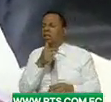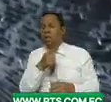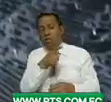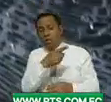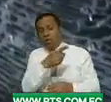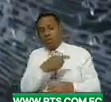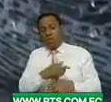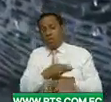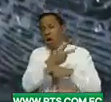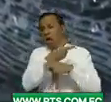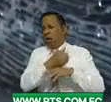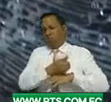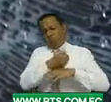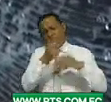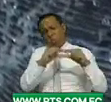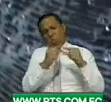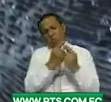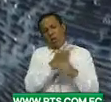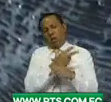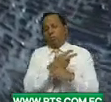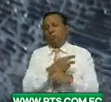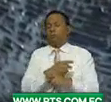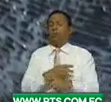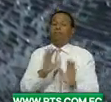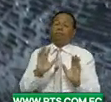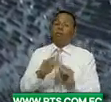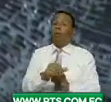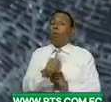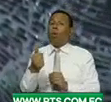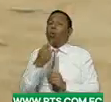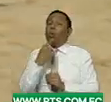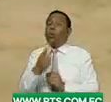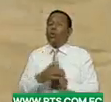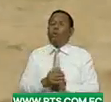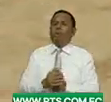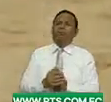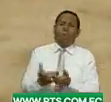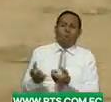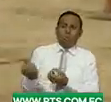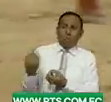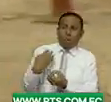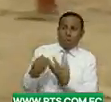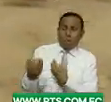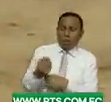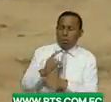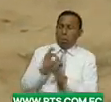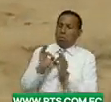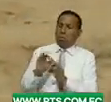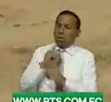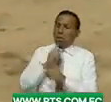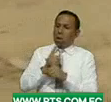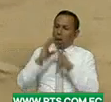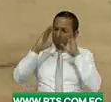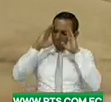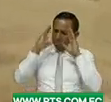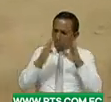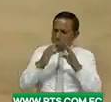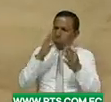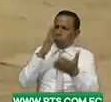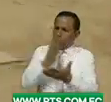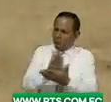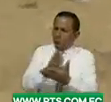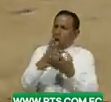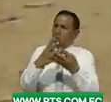mismo. Otros, en cambio, prefieren creer que sí es posible y hasta nos dan su punto de vista sobre